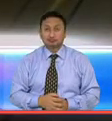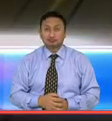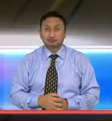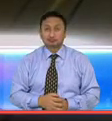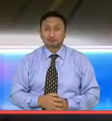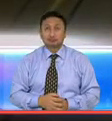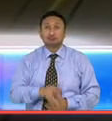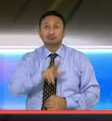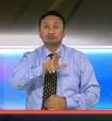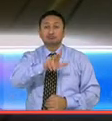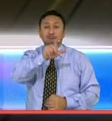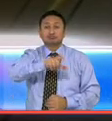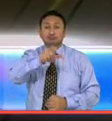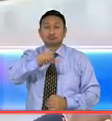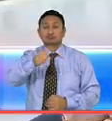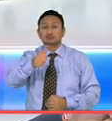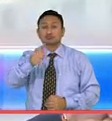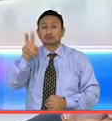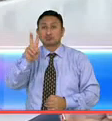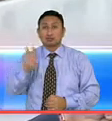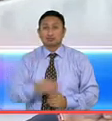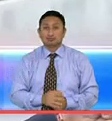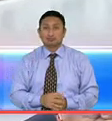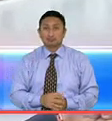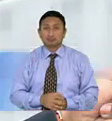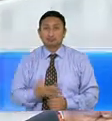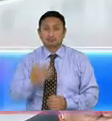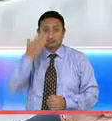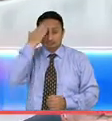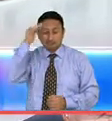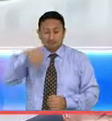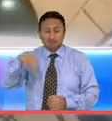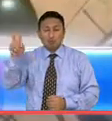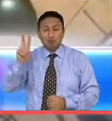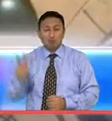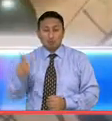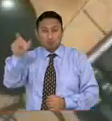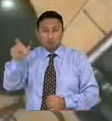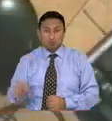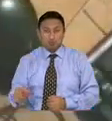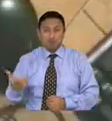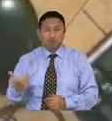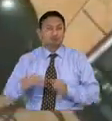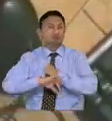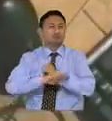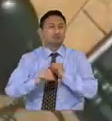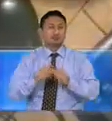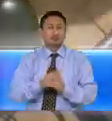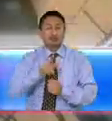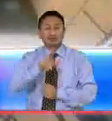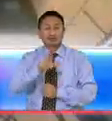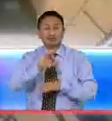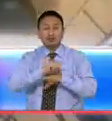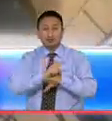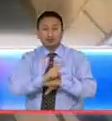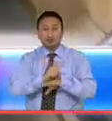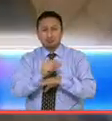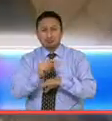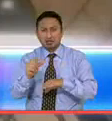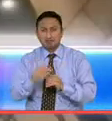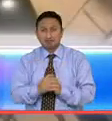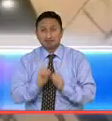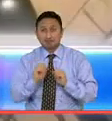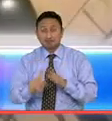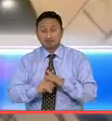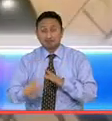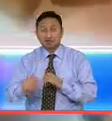aparentemente los 3 ciudadanos extranjeros. Lo que sabemos que son de acento venezolano. El robo se concretó en 30 segundos o algo más. Al salir,